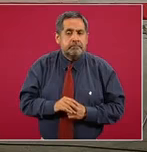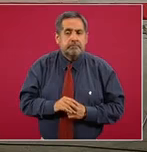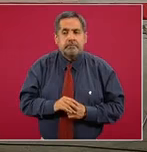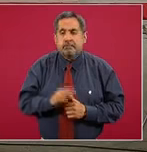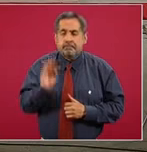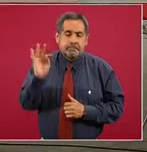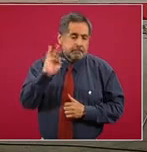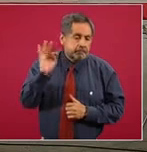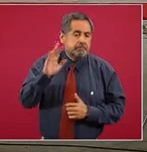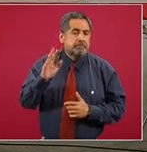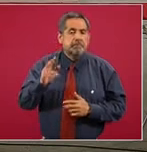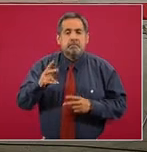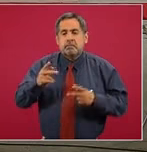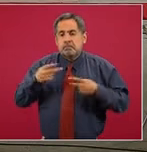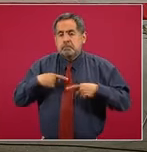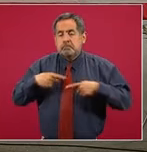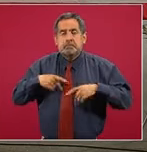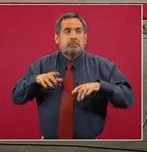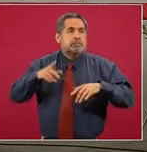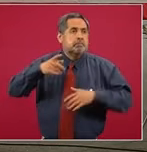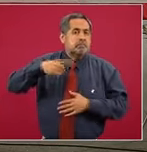Si la población